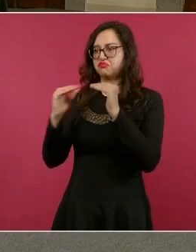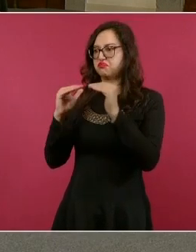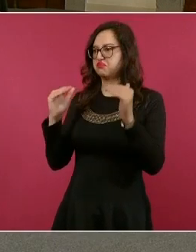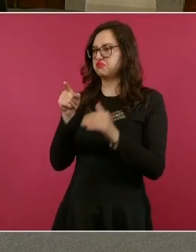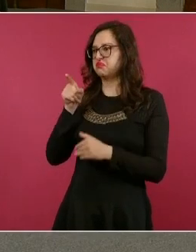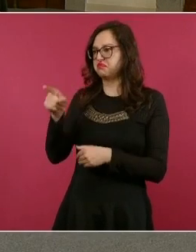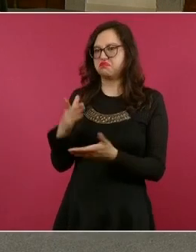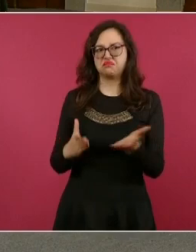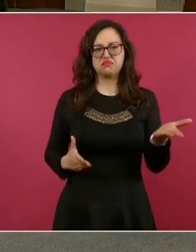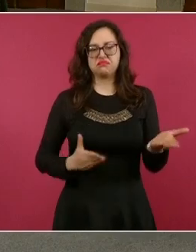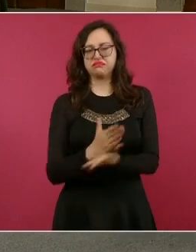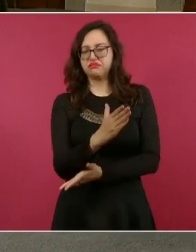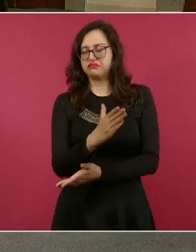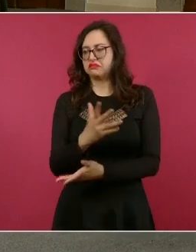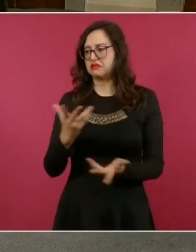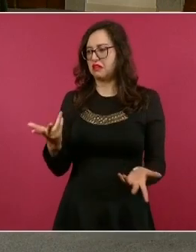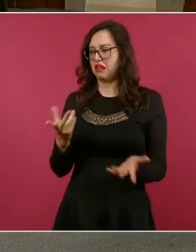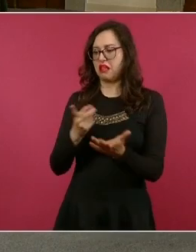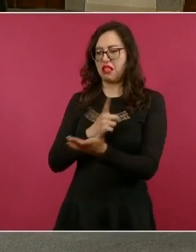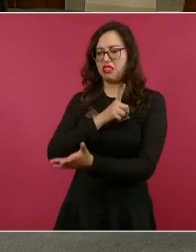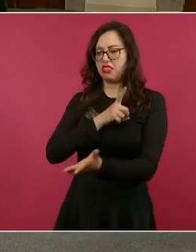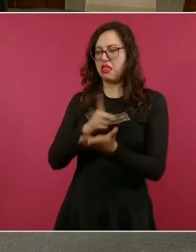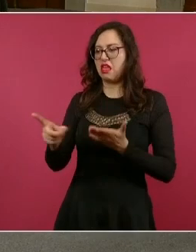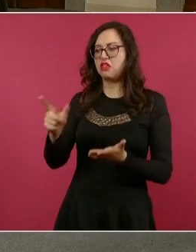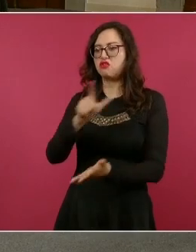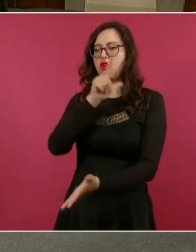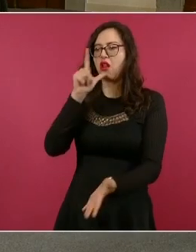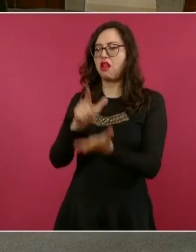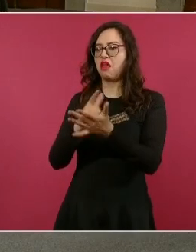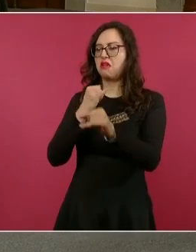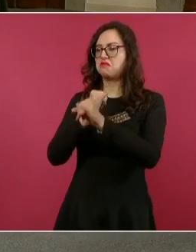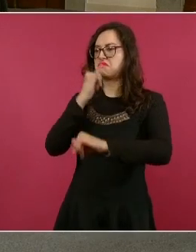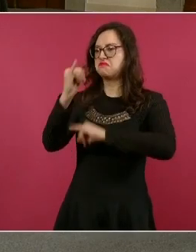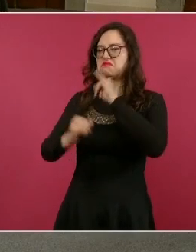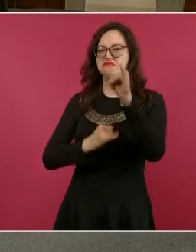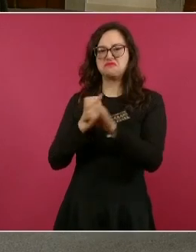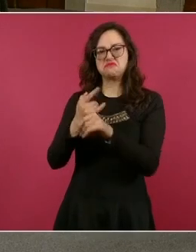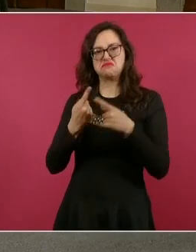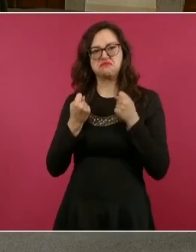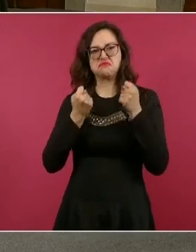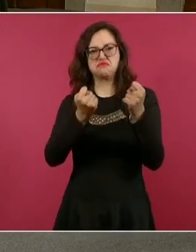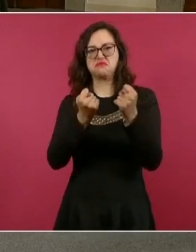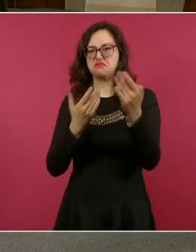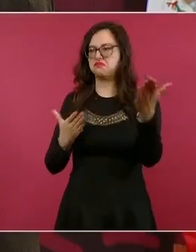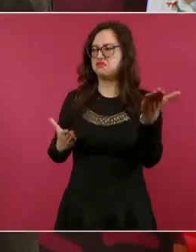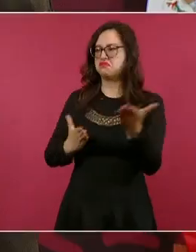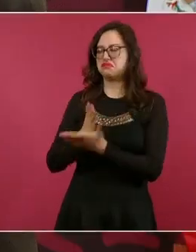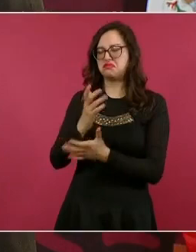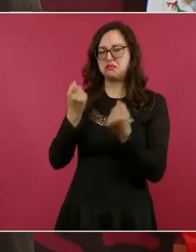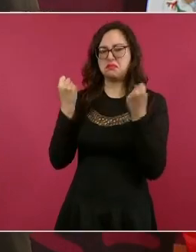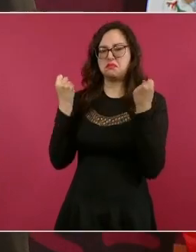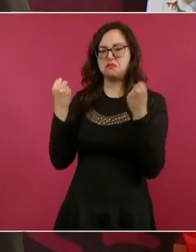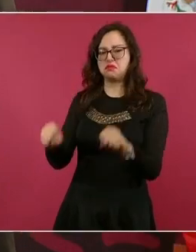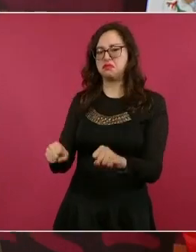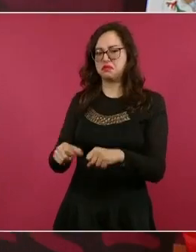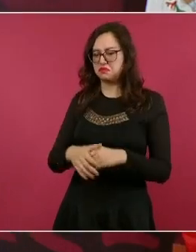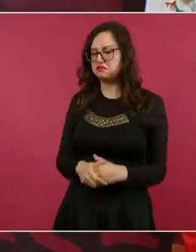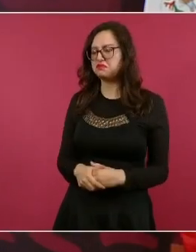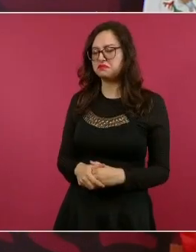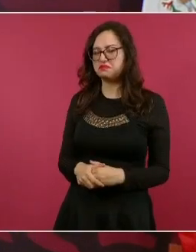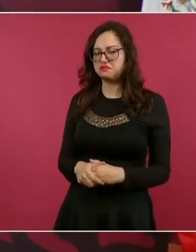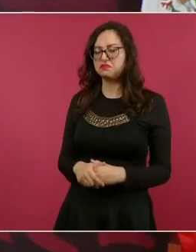acto autoritario, por donde se le vea. Y vamos nosotros a